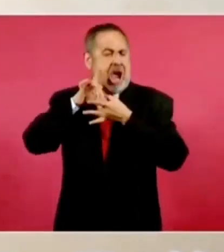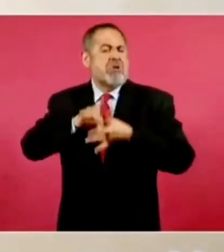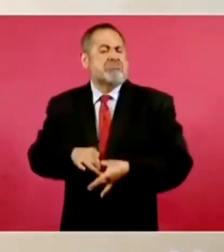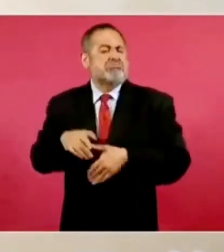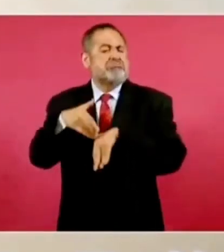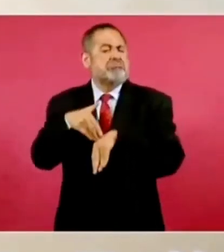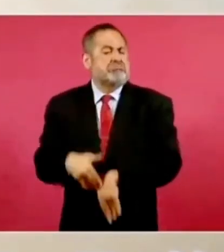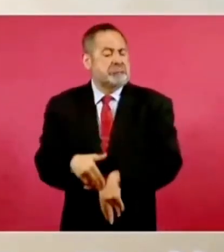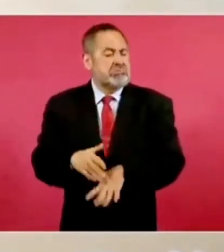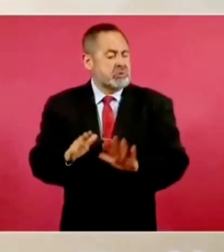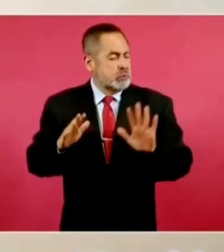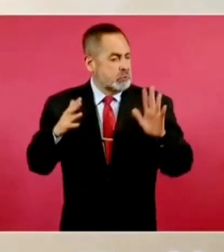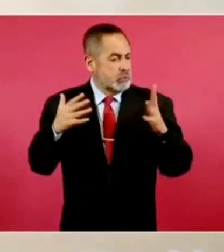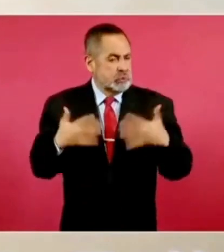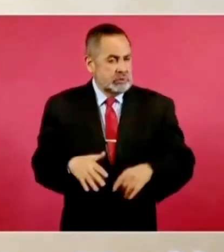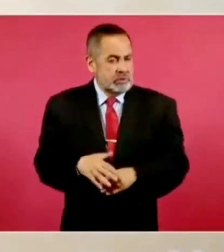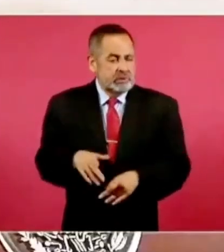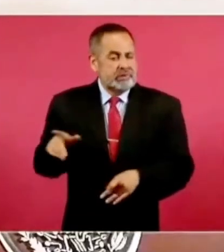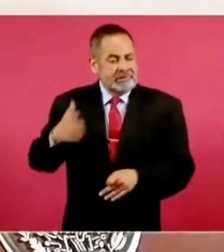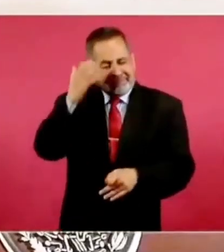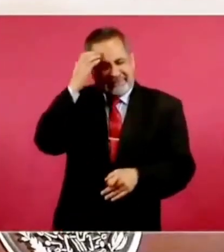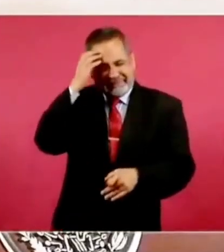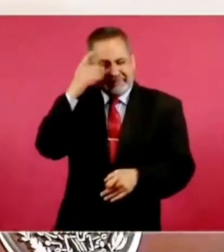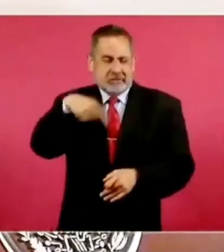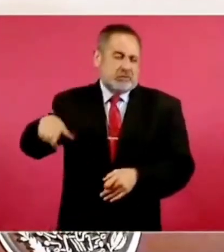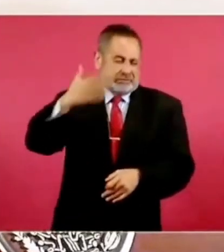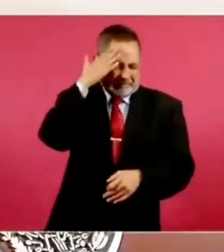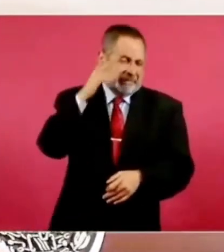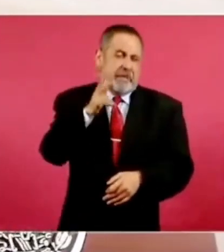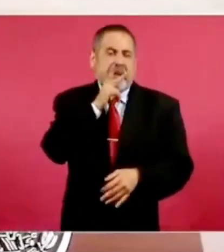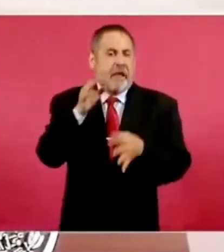y es célebre la frase